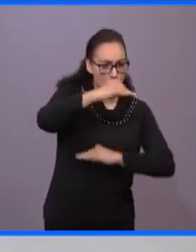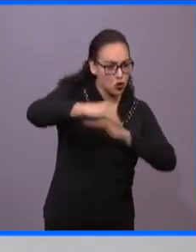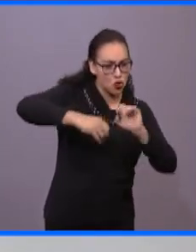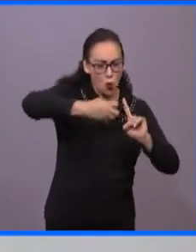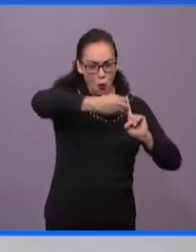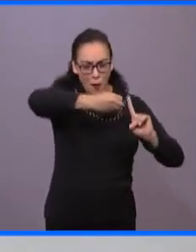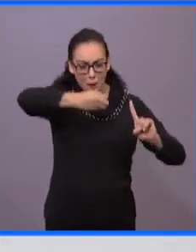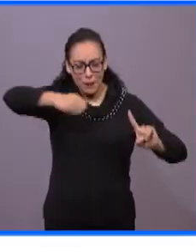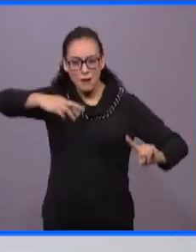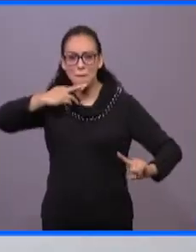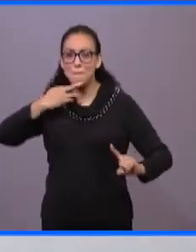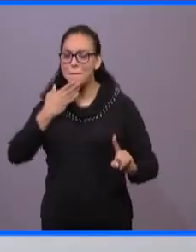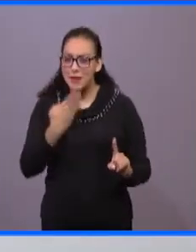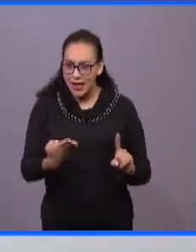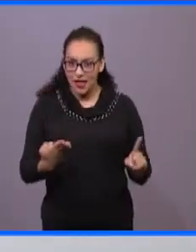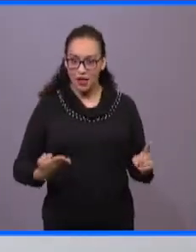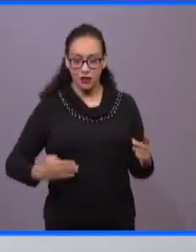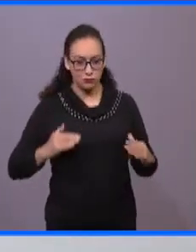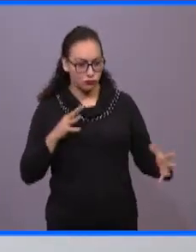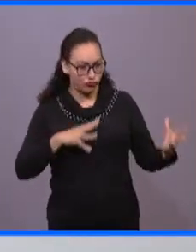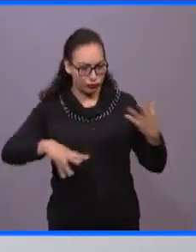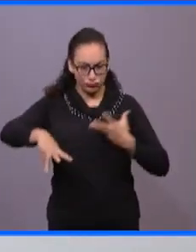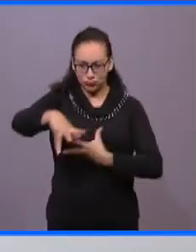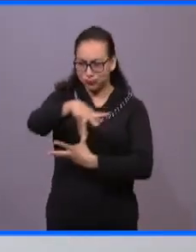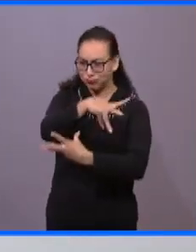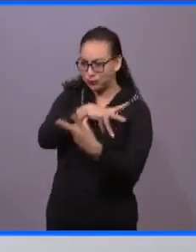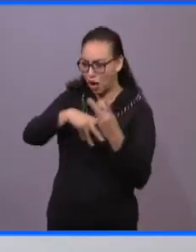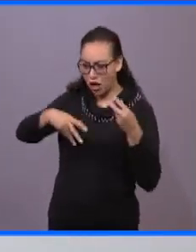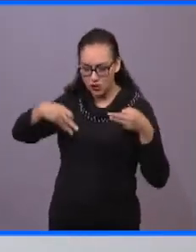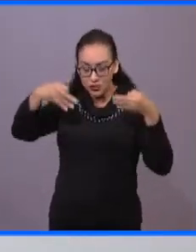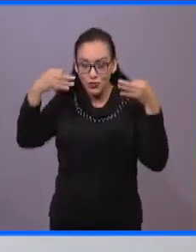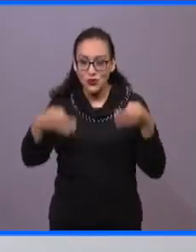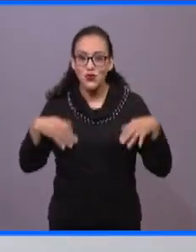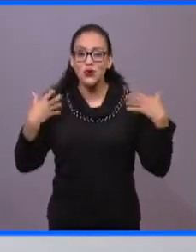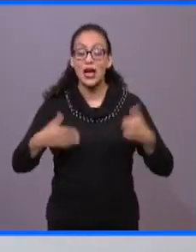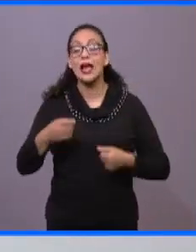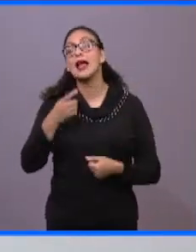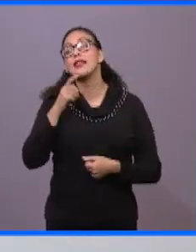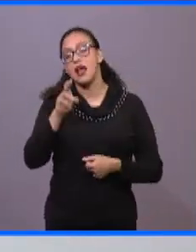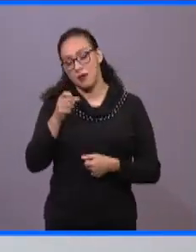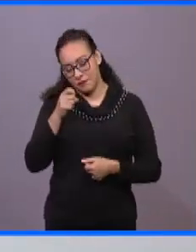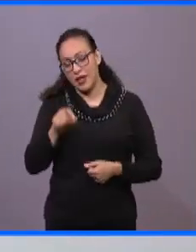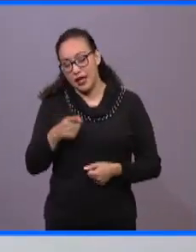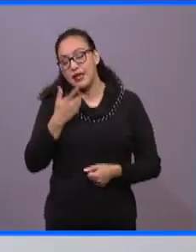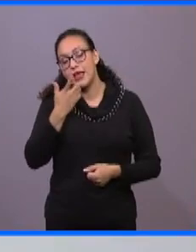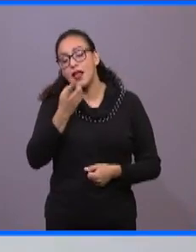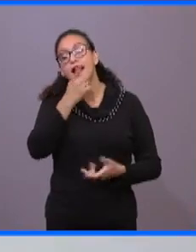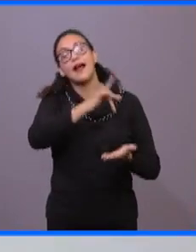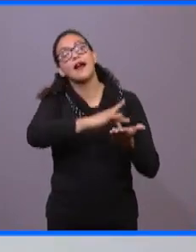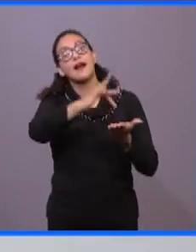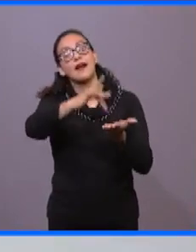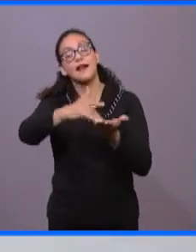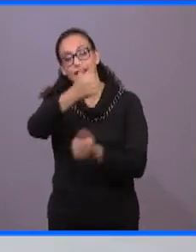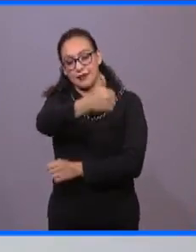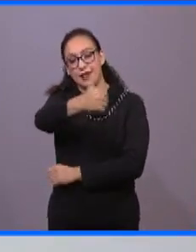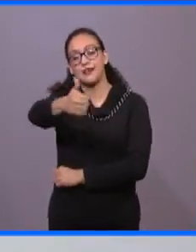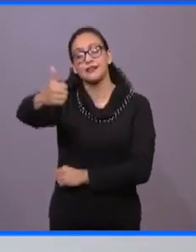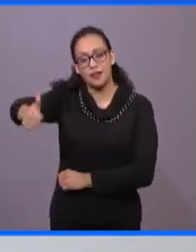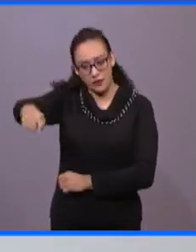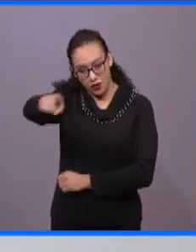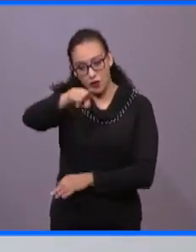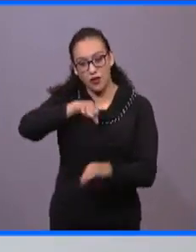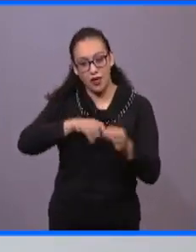la Defensoría. También quiero agradecer a todas y cada una de las personas